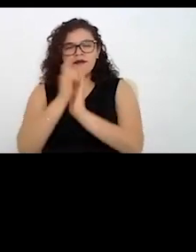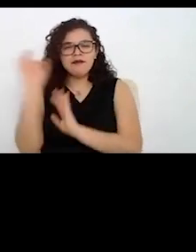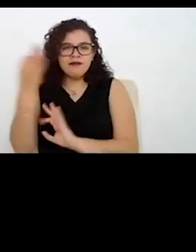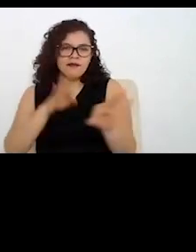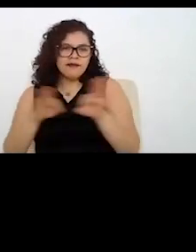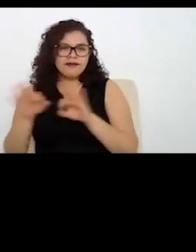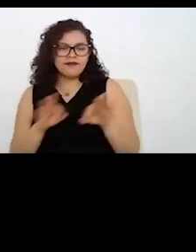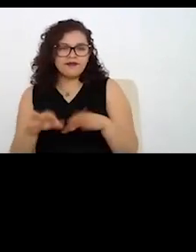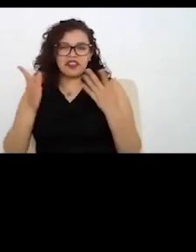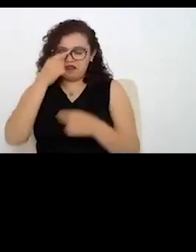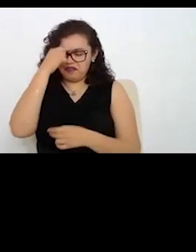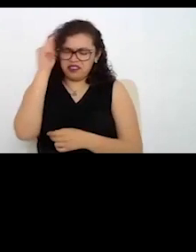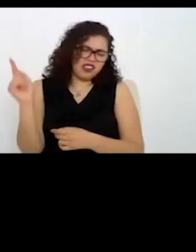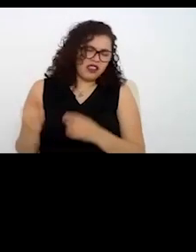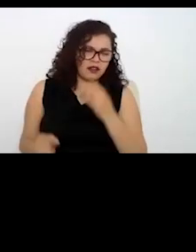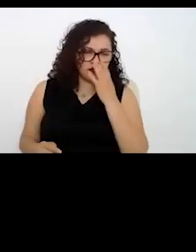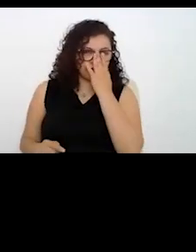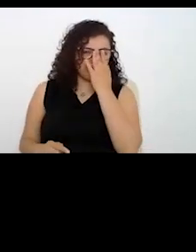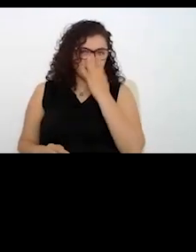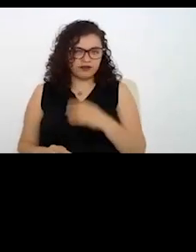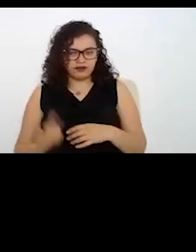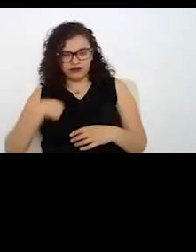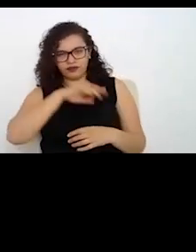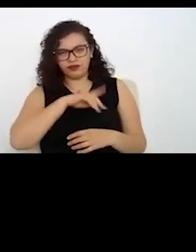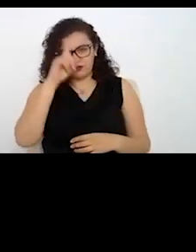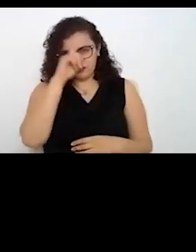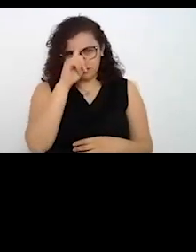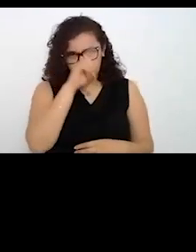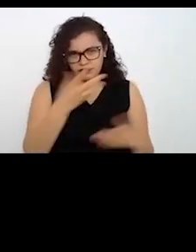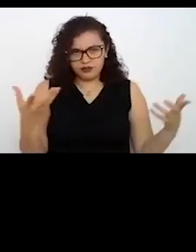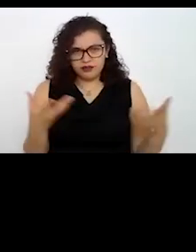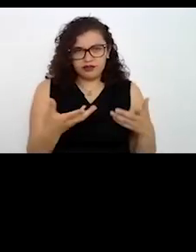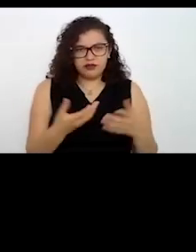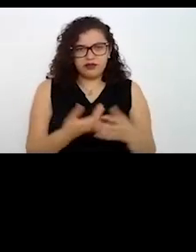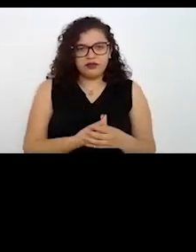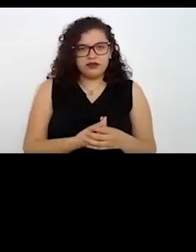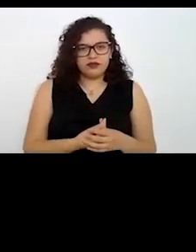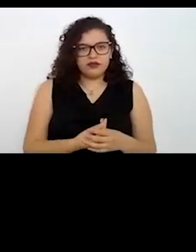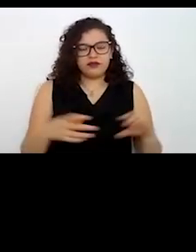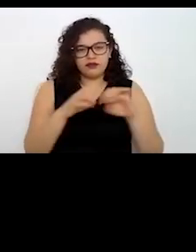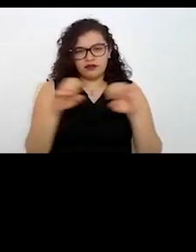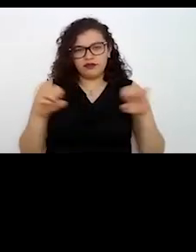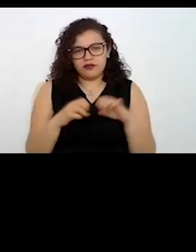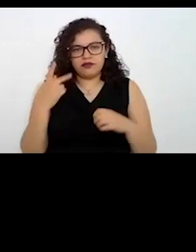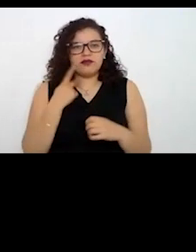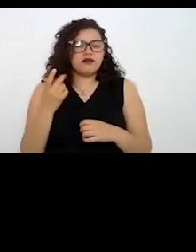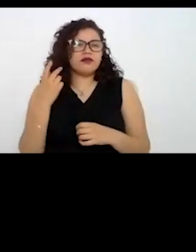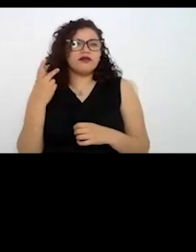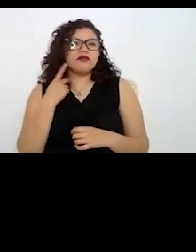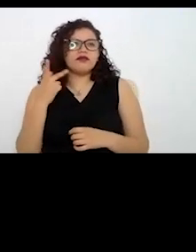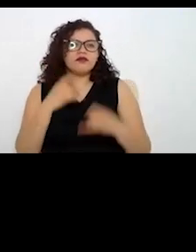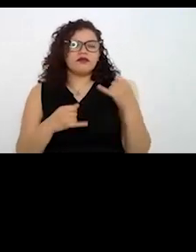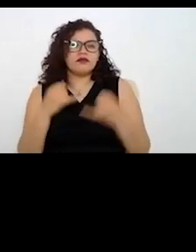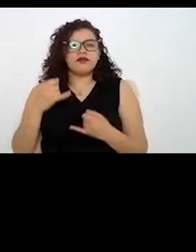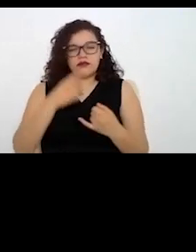es bastante sencillo. Sin embargo, recomiendo mucho que lo lleve a cabo el equipo jurídico, porque si bien es sencillo, es